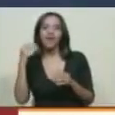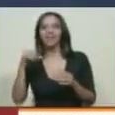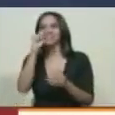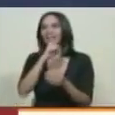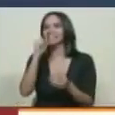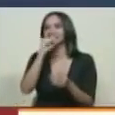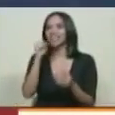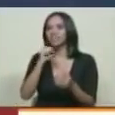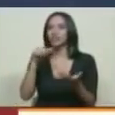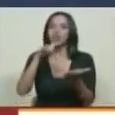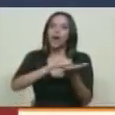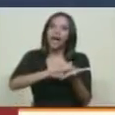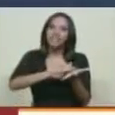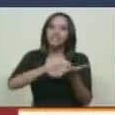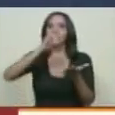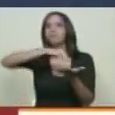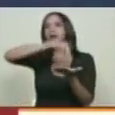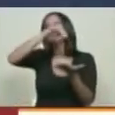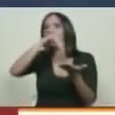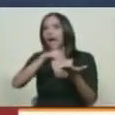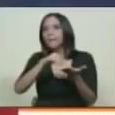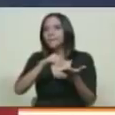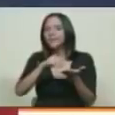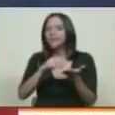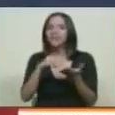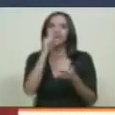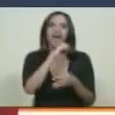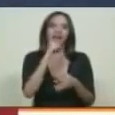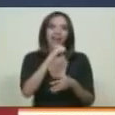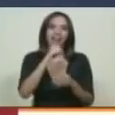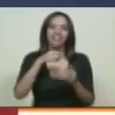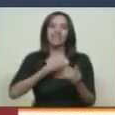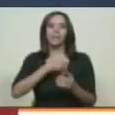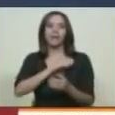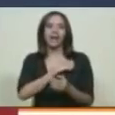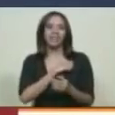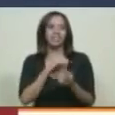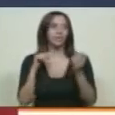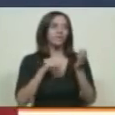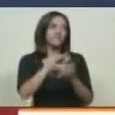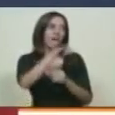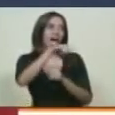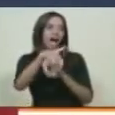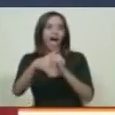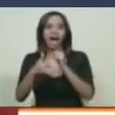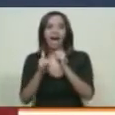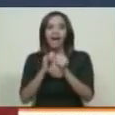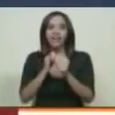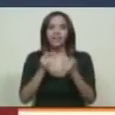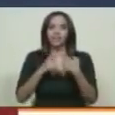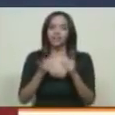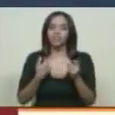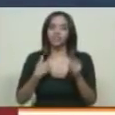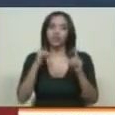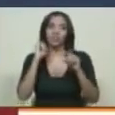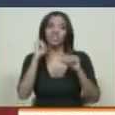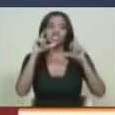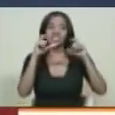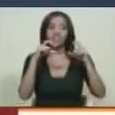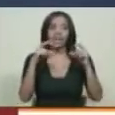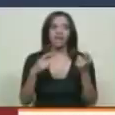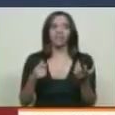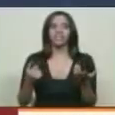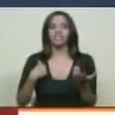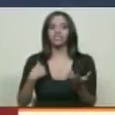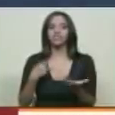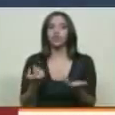porque estamos tocando en Miami, porque estamos tocando en España, porque estamos girando por aquí y por allá. Entonces es una raya tener mi Instagram, mi red social, que toque